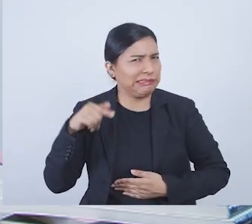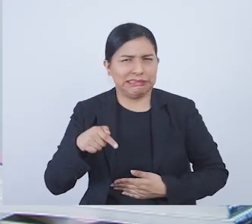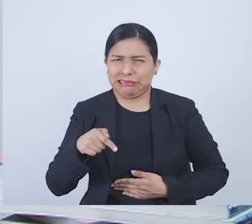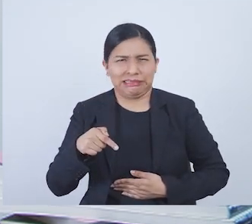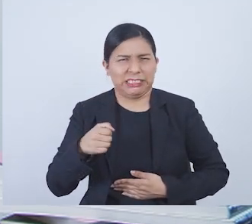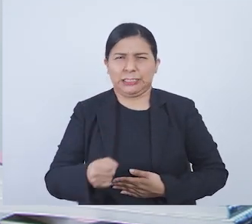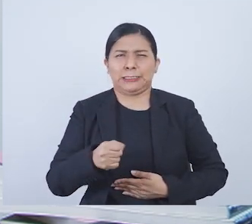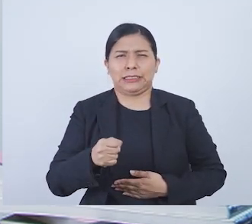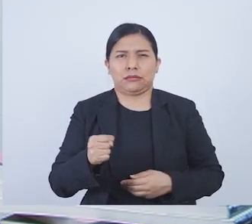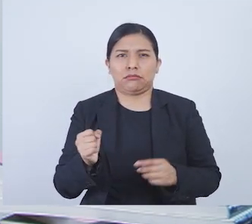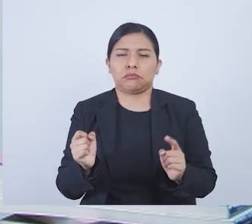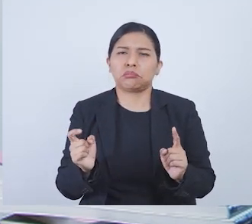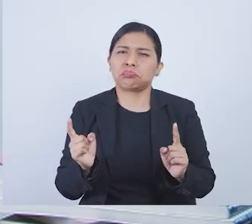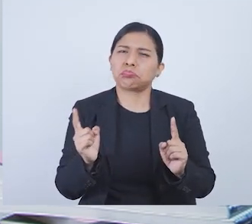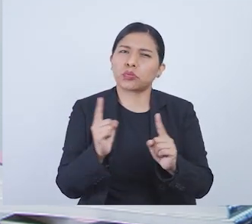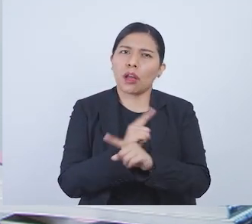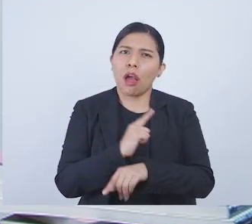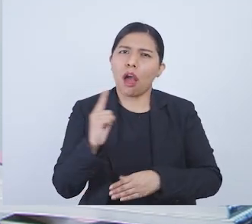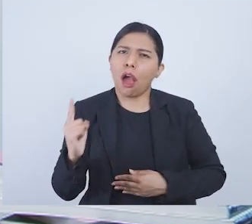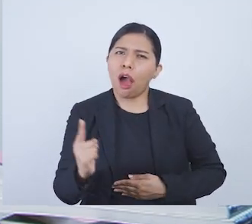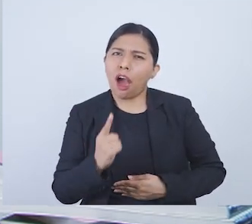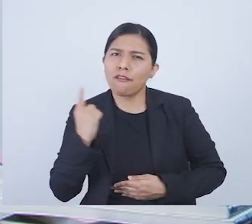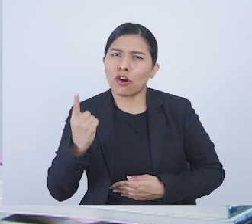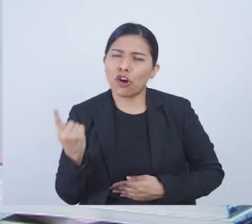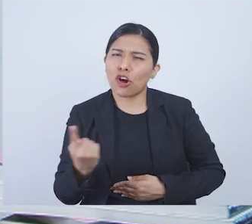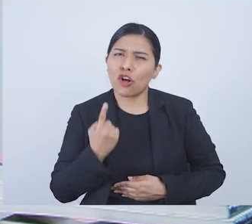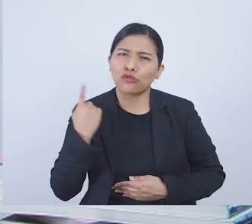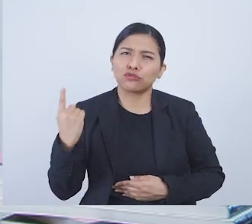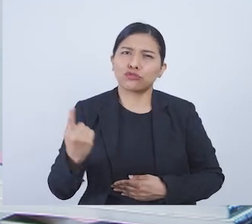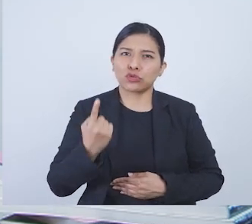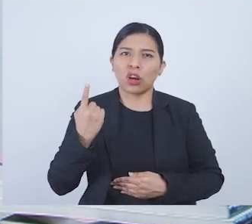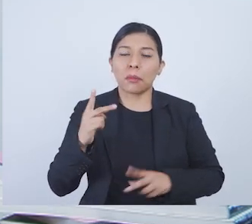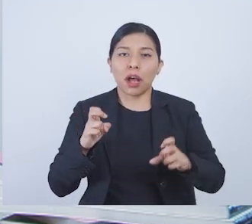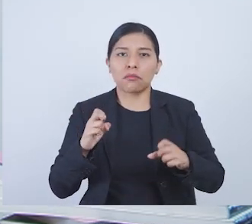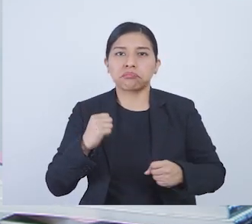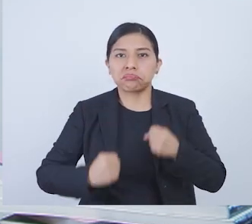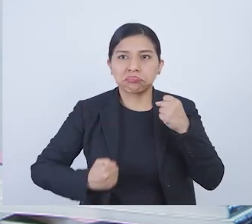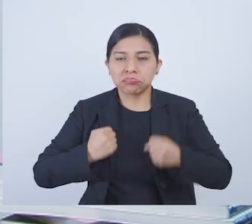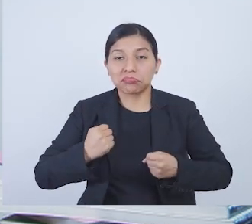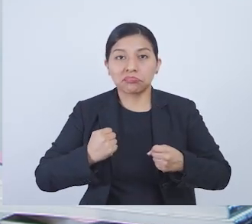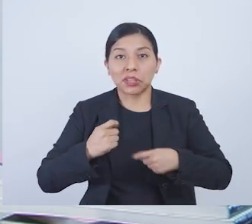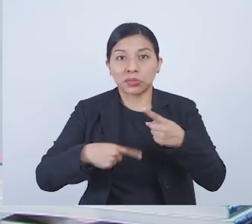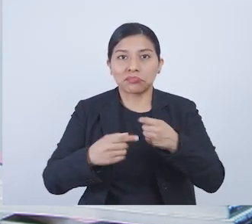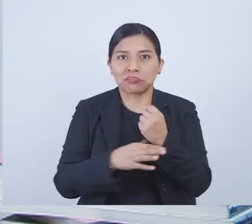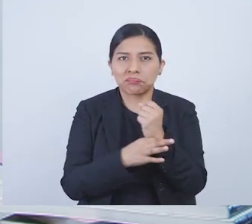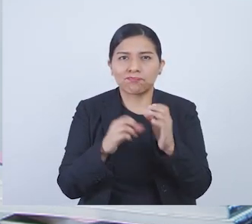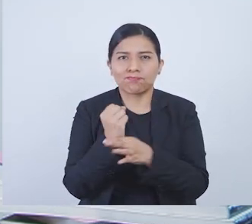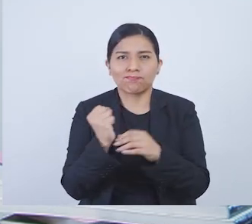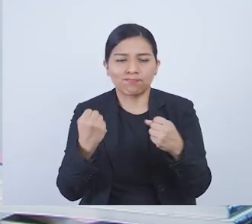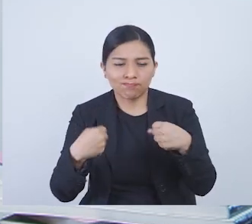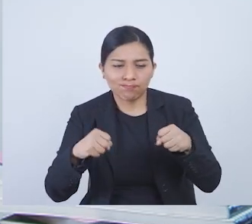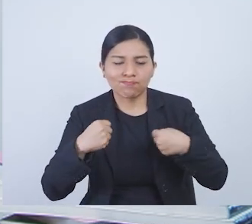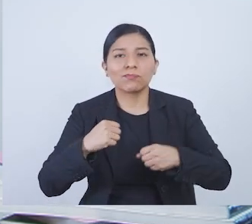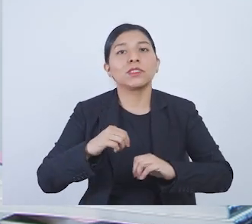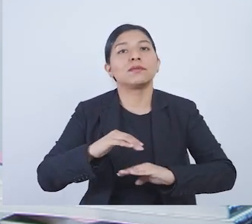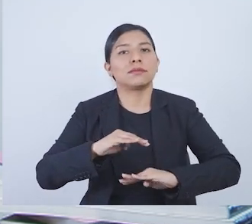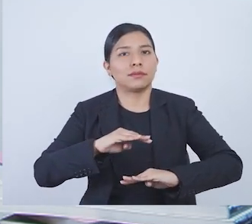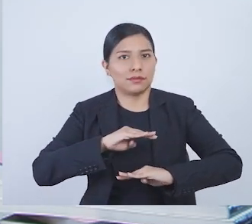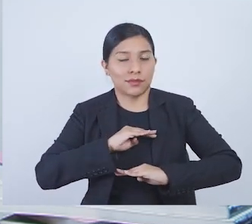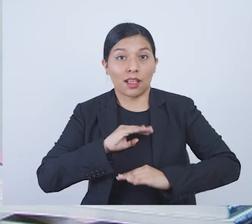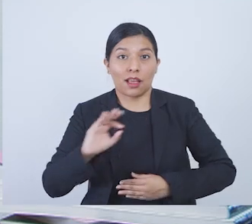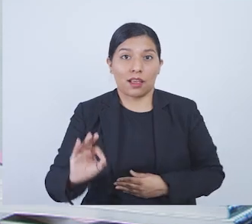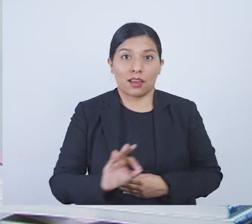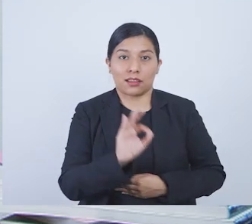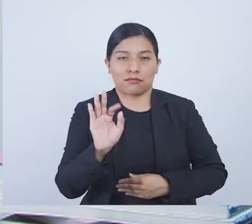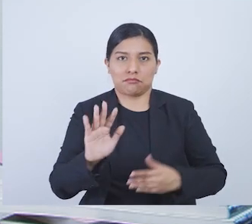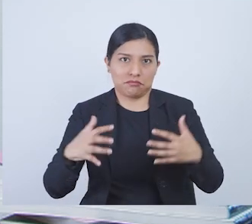un enfoque más deportivo, luego un enfoque psicomotor y luego un enfoque hacia el bienestar y la calidad de